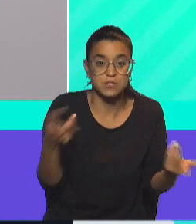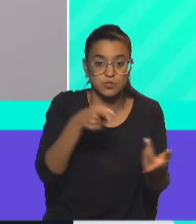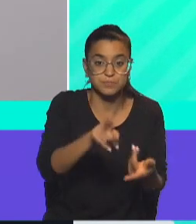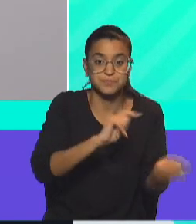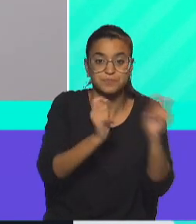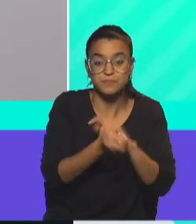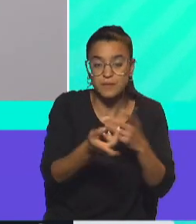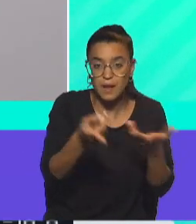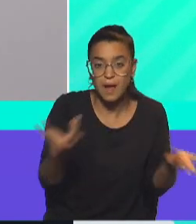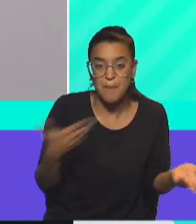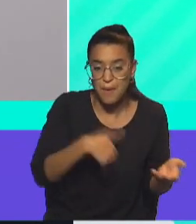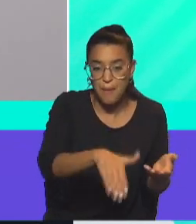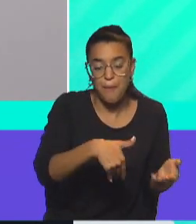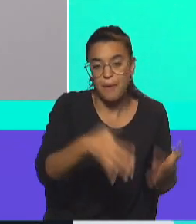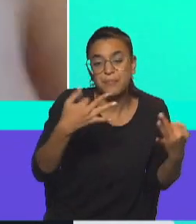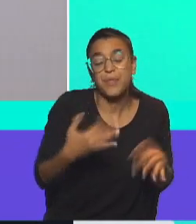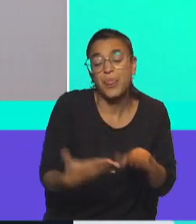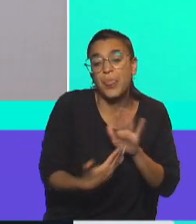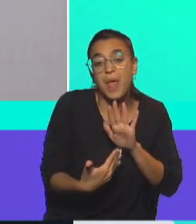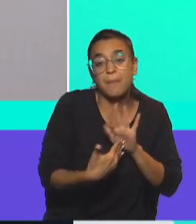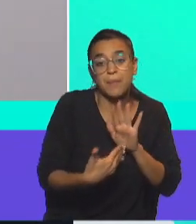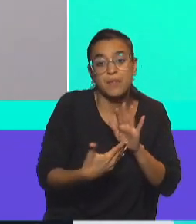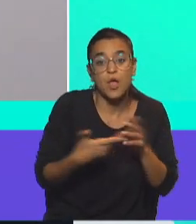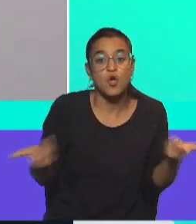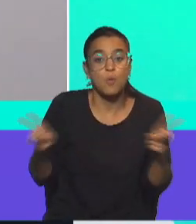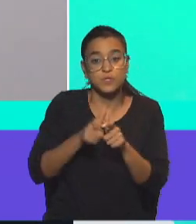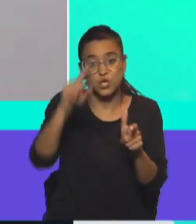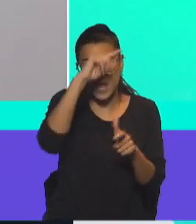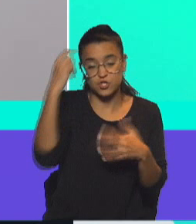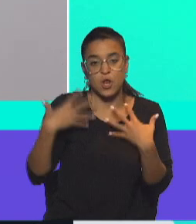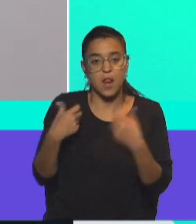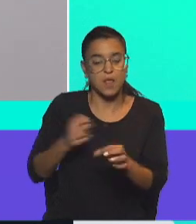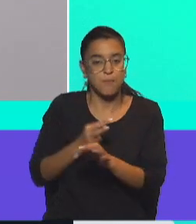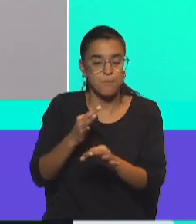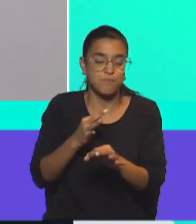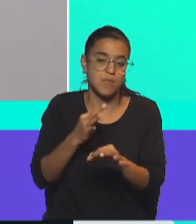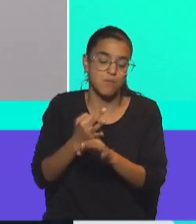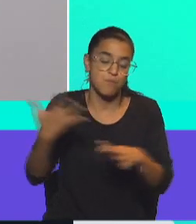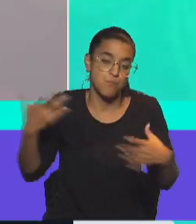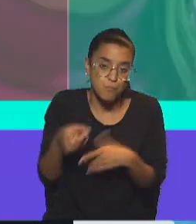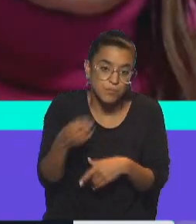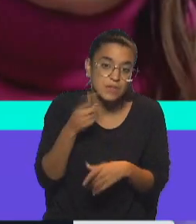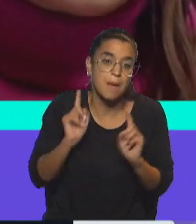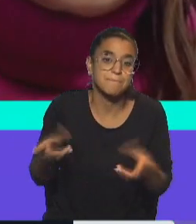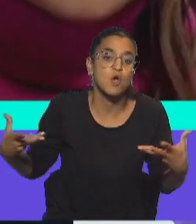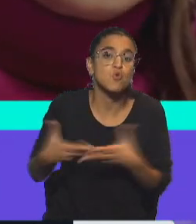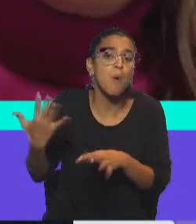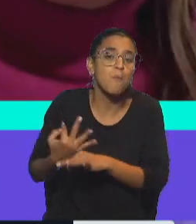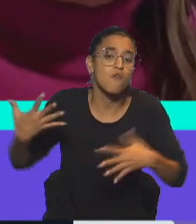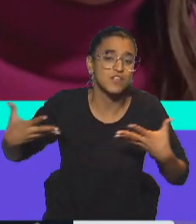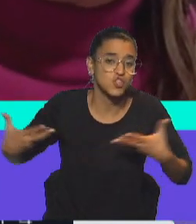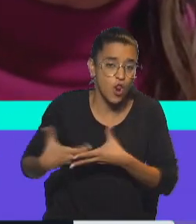cambiar probablemente en breve. Eso depende de la Comisión Nacional de Inmunizaciones y del grupo de expertos que